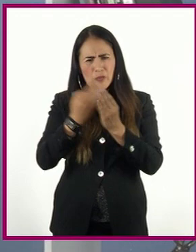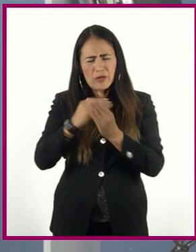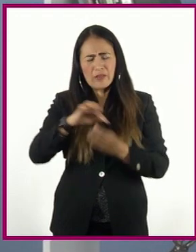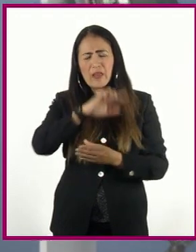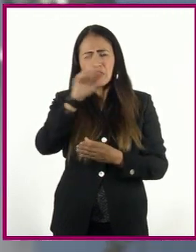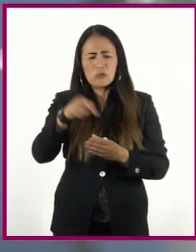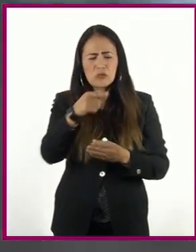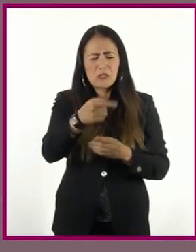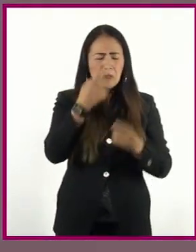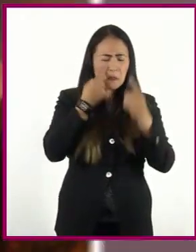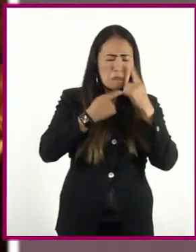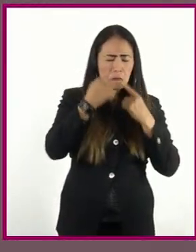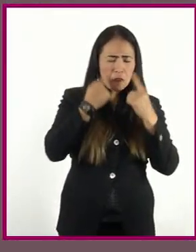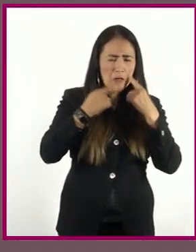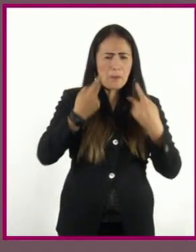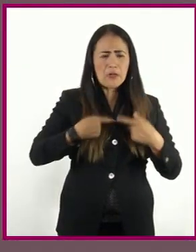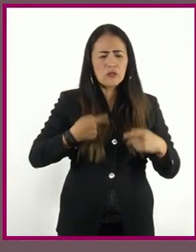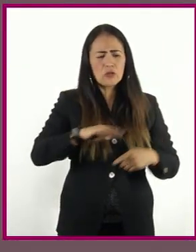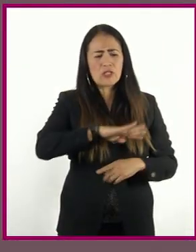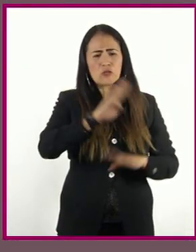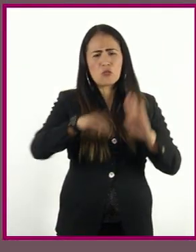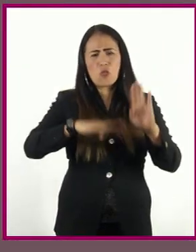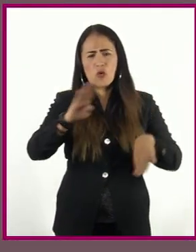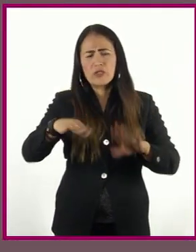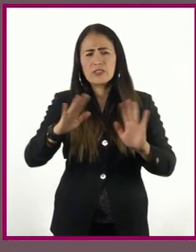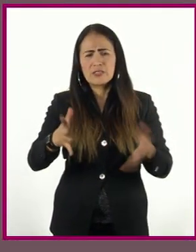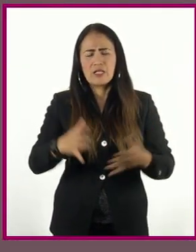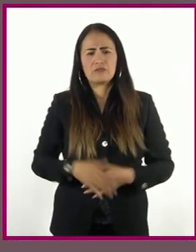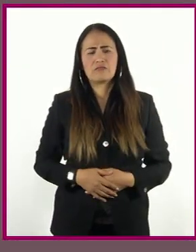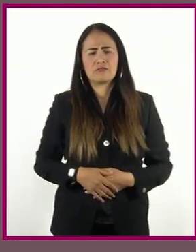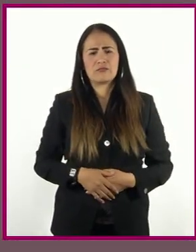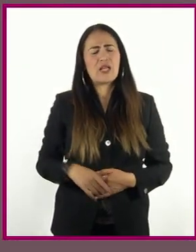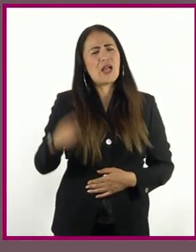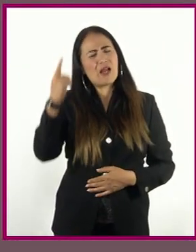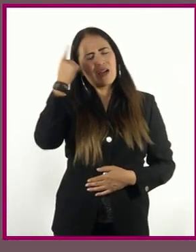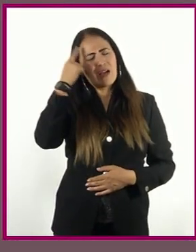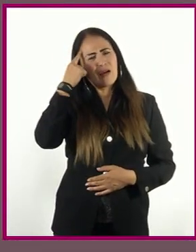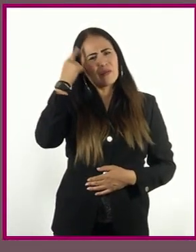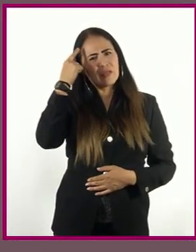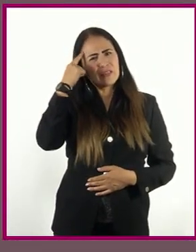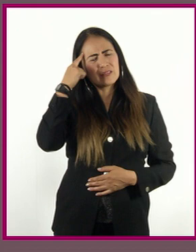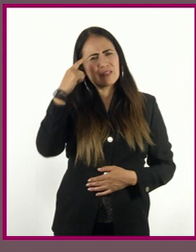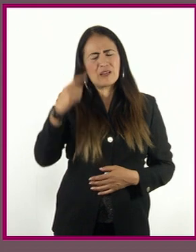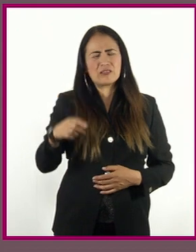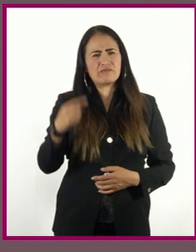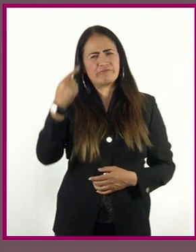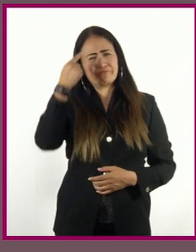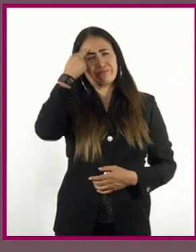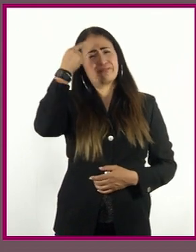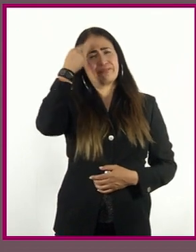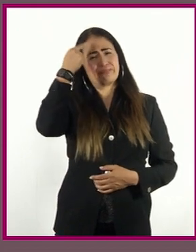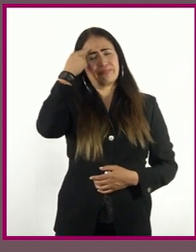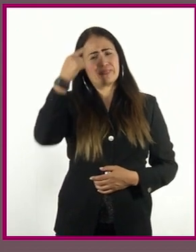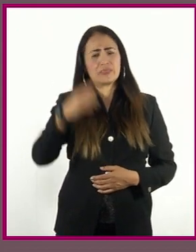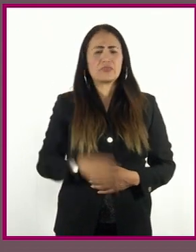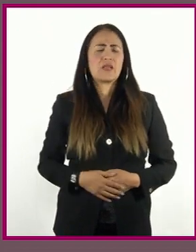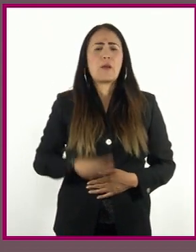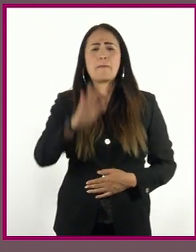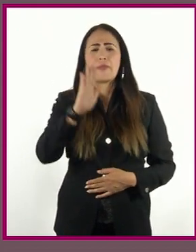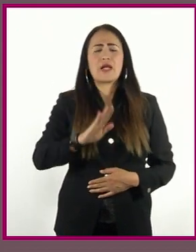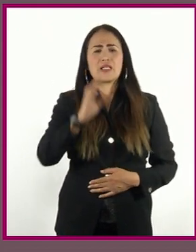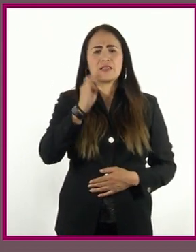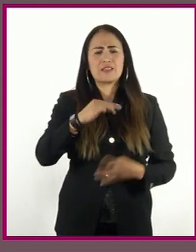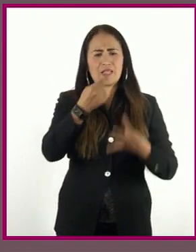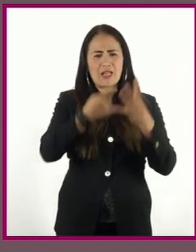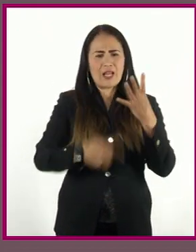llorar al hueso. Como la cabeza empacha, es decir, produce ahito, se toma con un molito